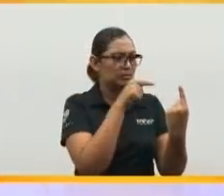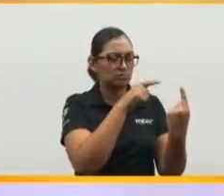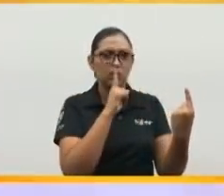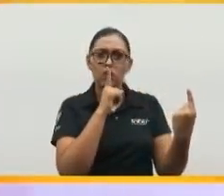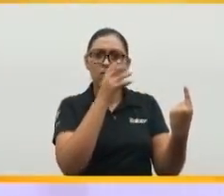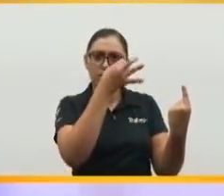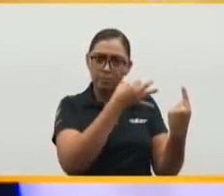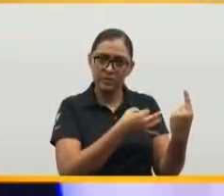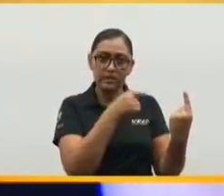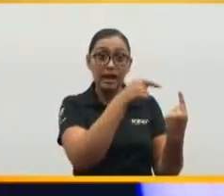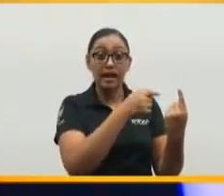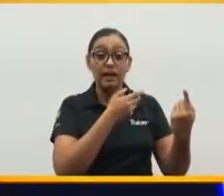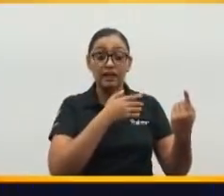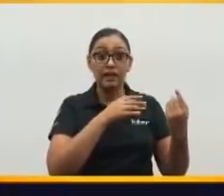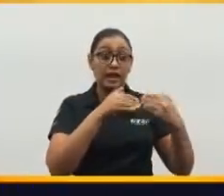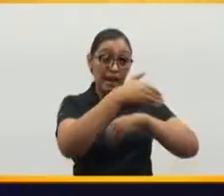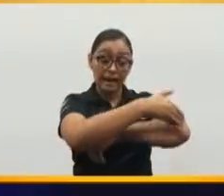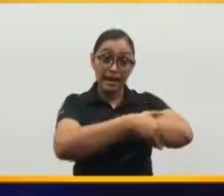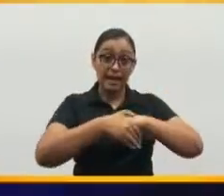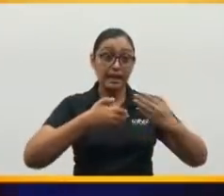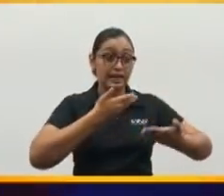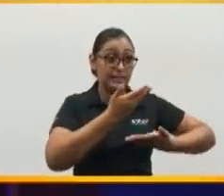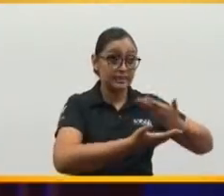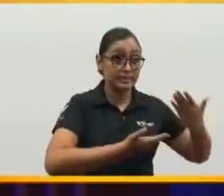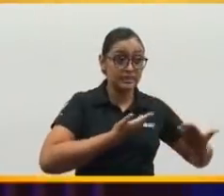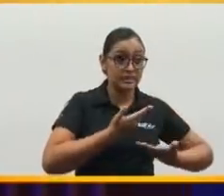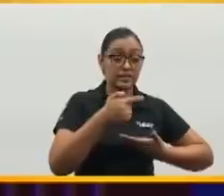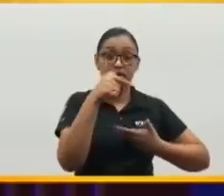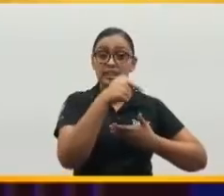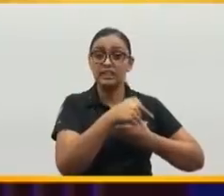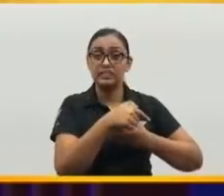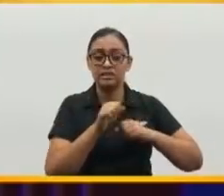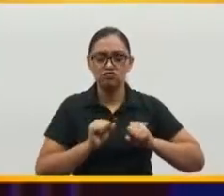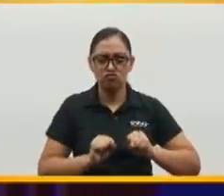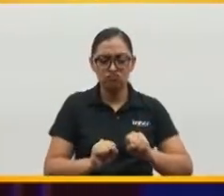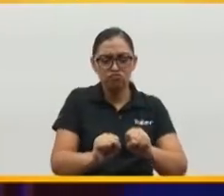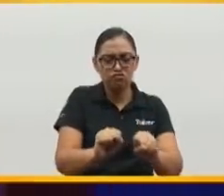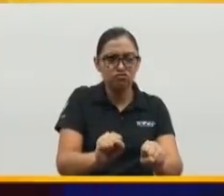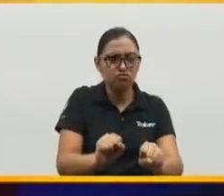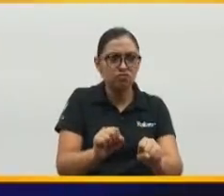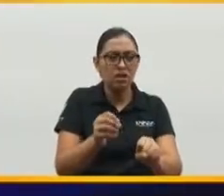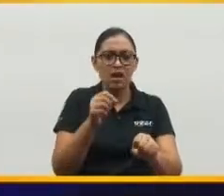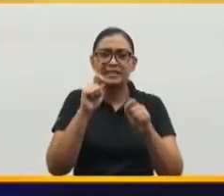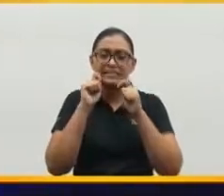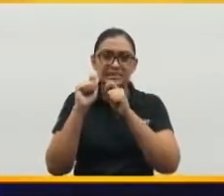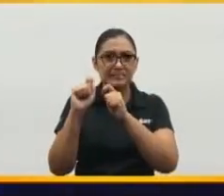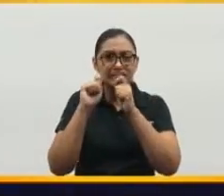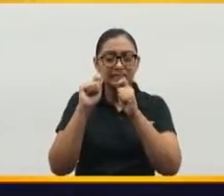Era vendedor de la calle, andaba empujando un carretón de carne asada. Y le gustaba beber mucho.